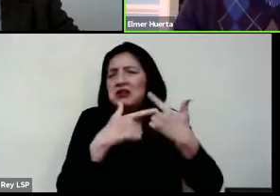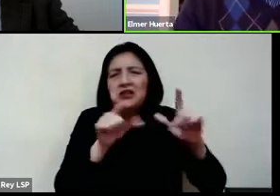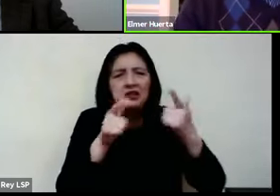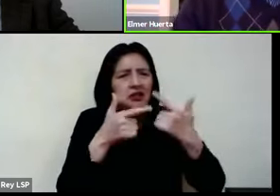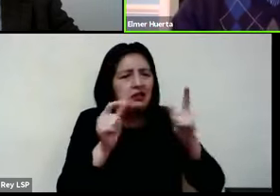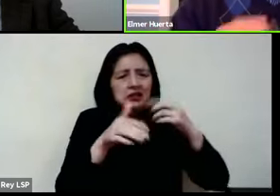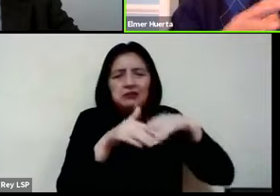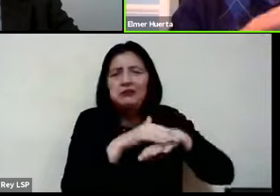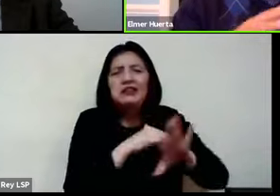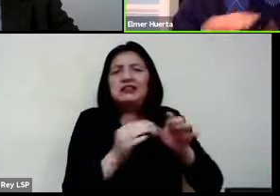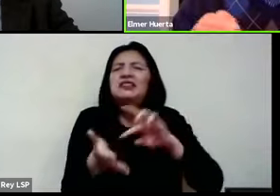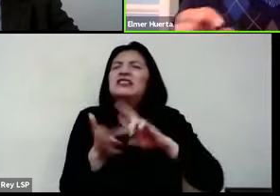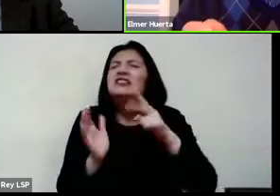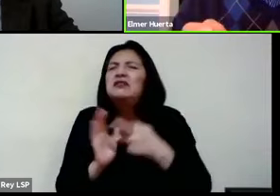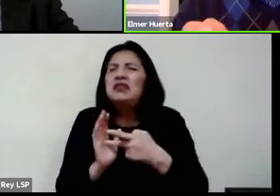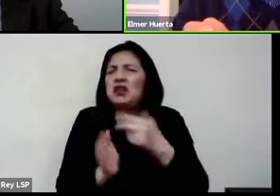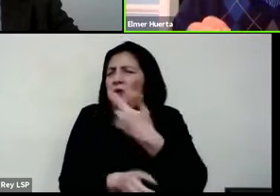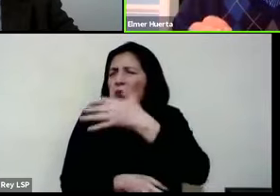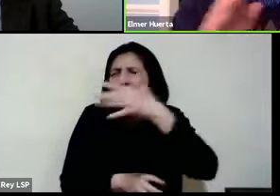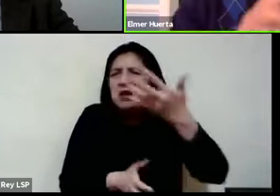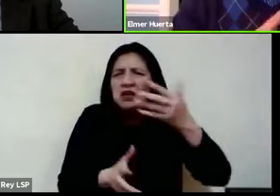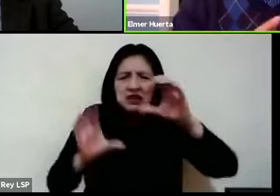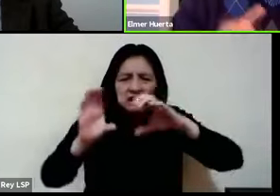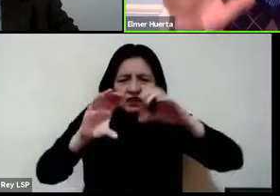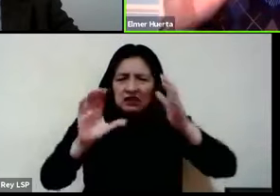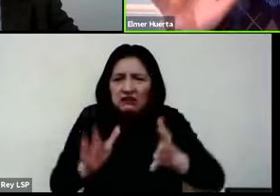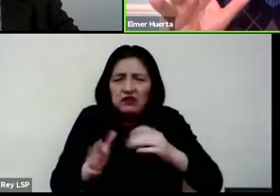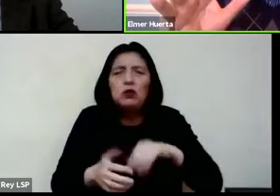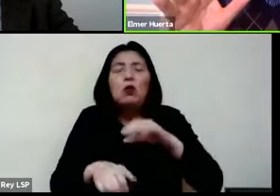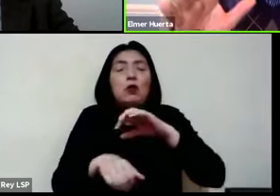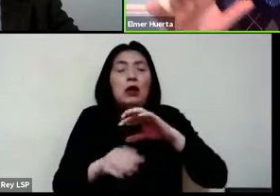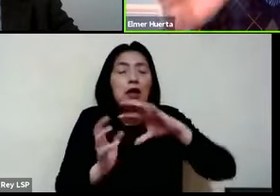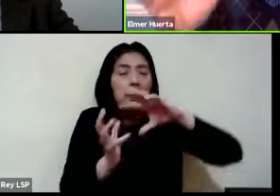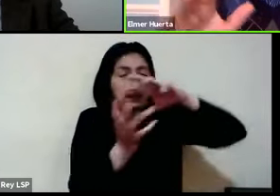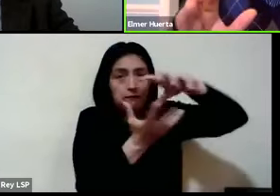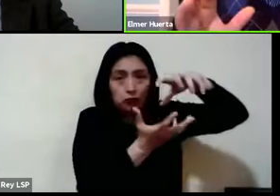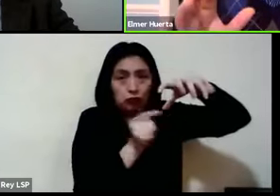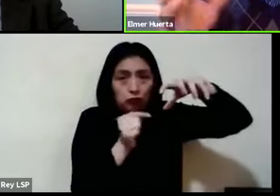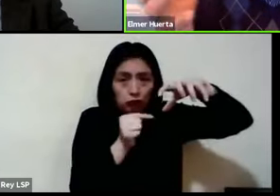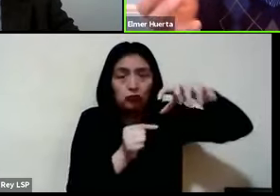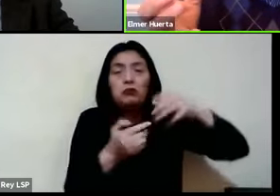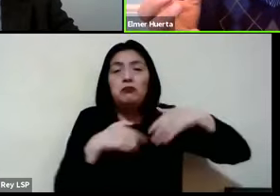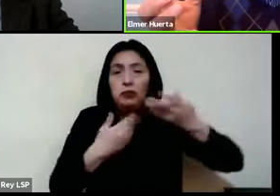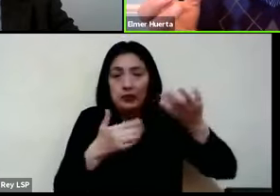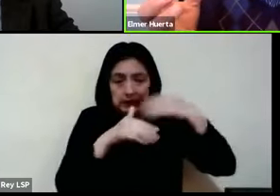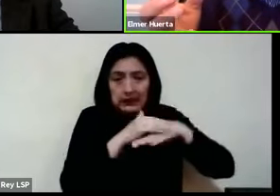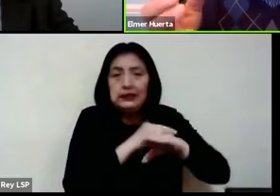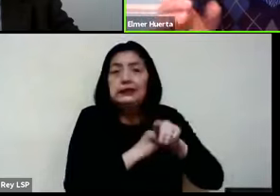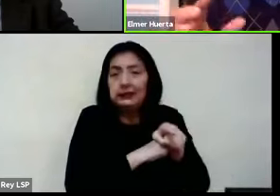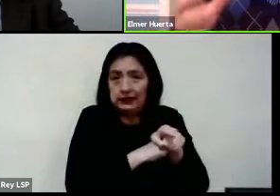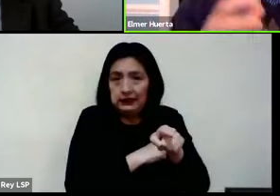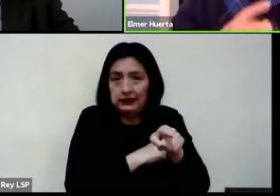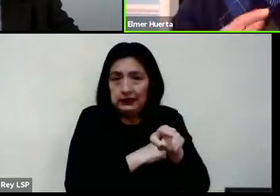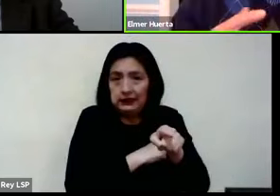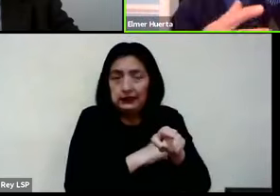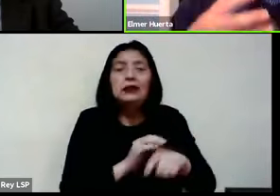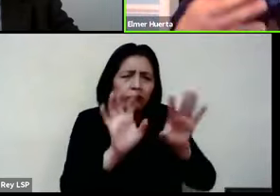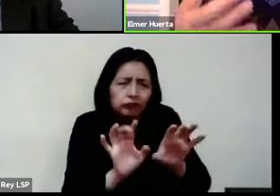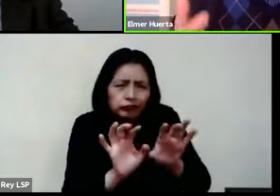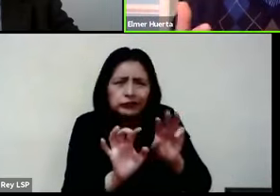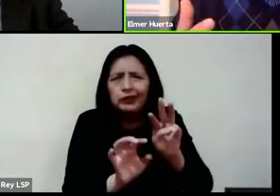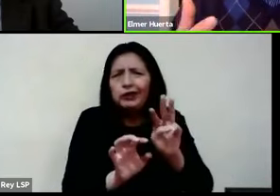acceso significa que cualquier científico del mundo podía entrar a esa página en el Internet